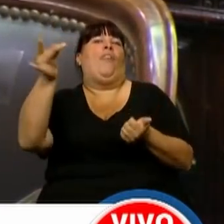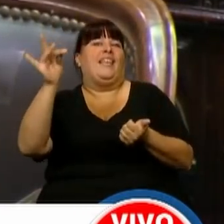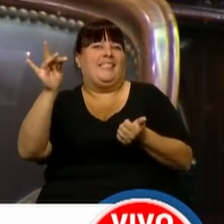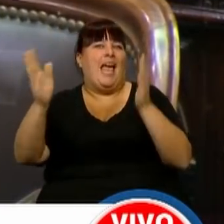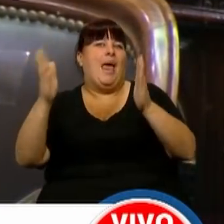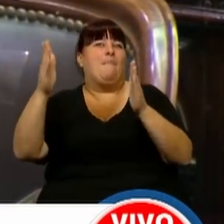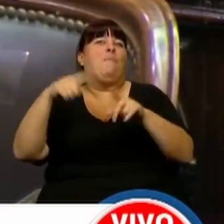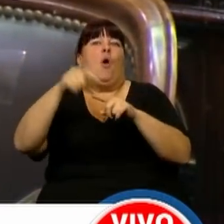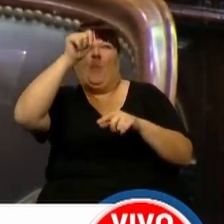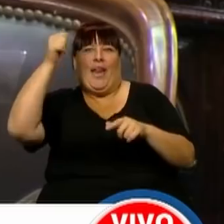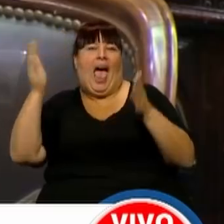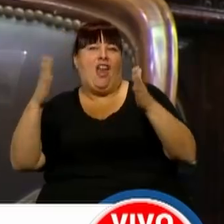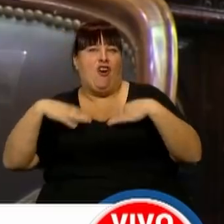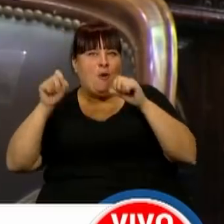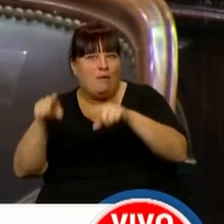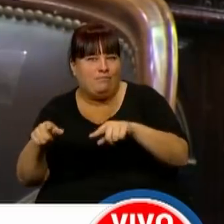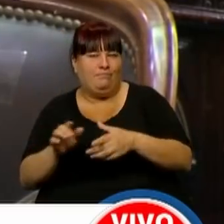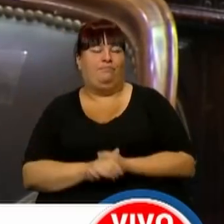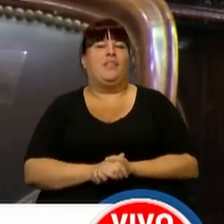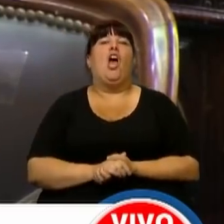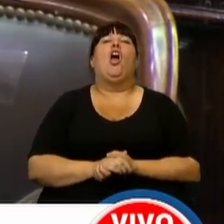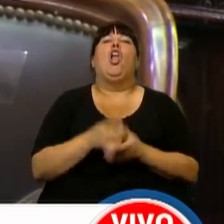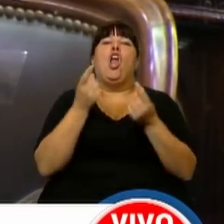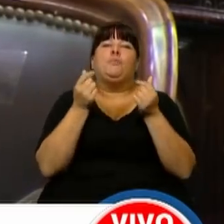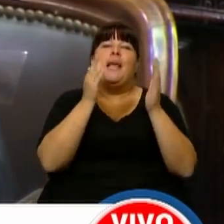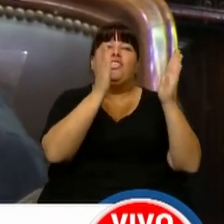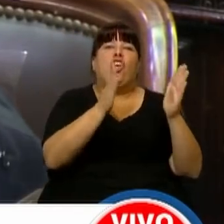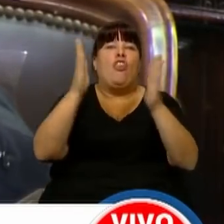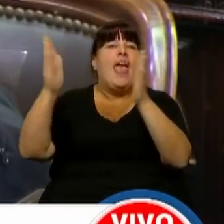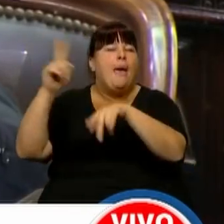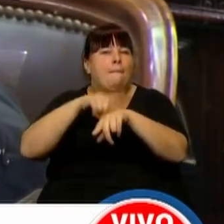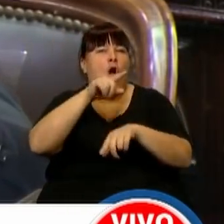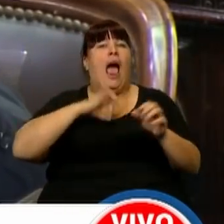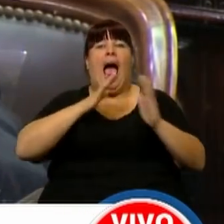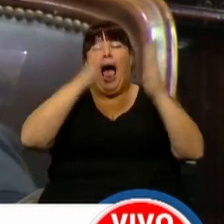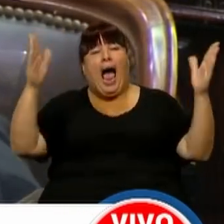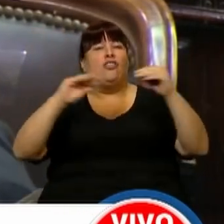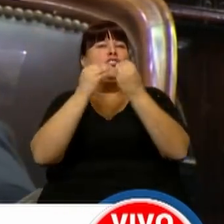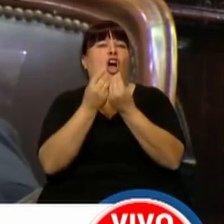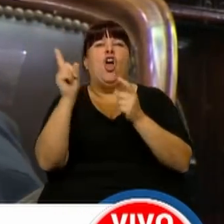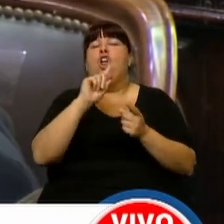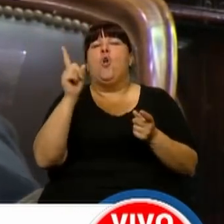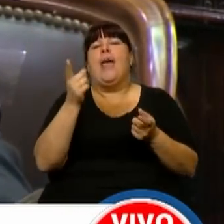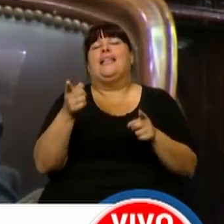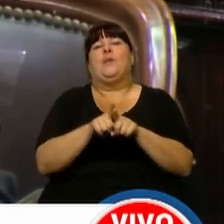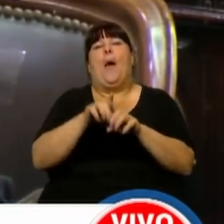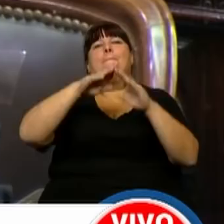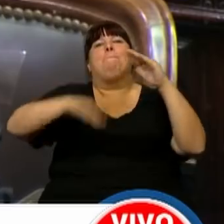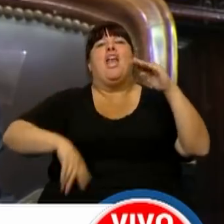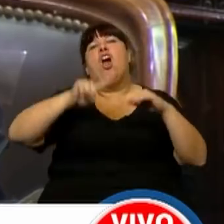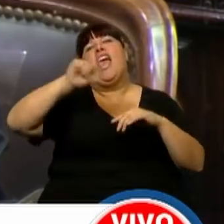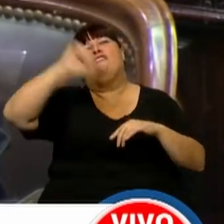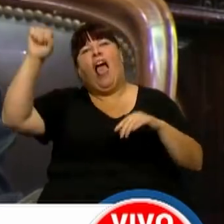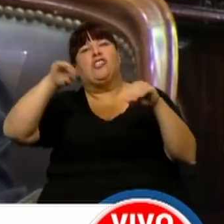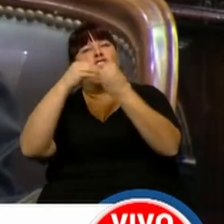diciembre estacionalmente porque es la temporada de verano. Los precios estacionales en promedio a lo largo del año no van a tener un comportamiento por debajo de la